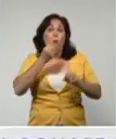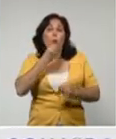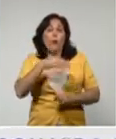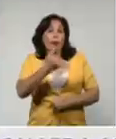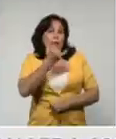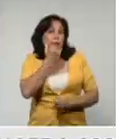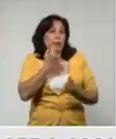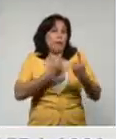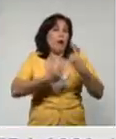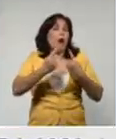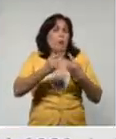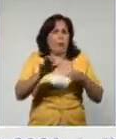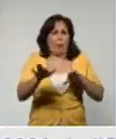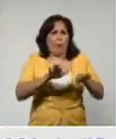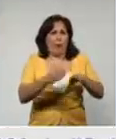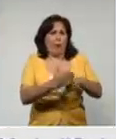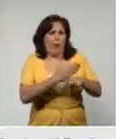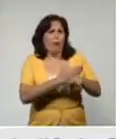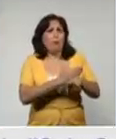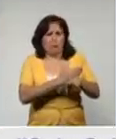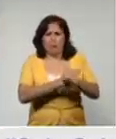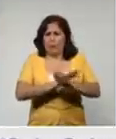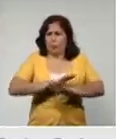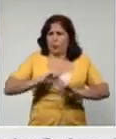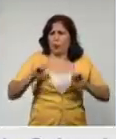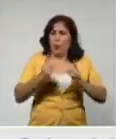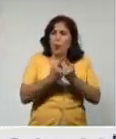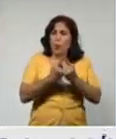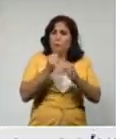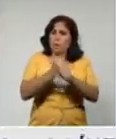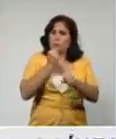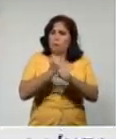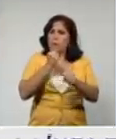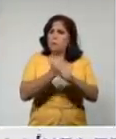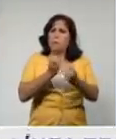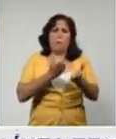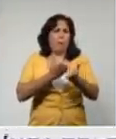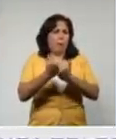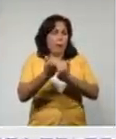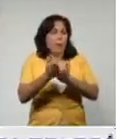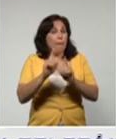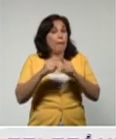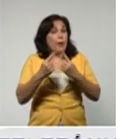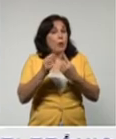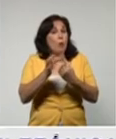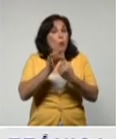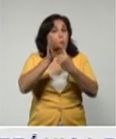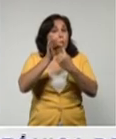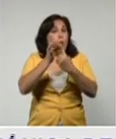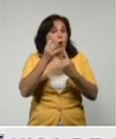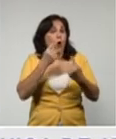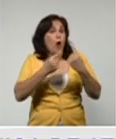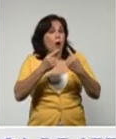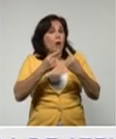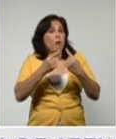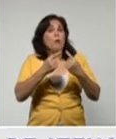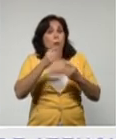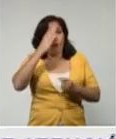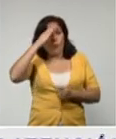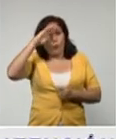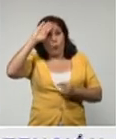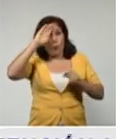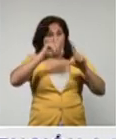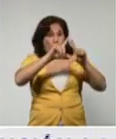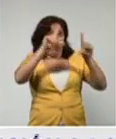aunque hoy todos están trabajando, excepto algún que otro de la región, o sea, el